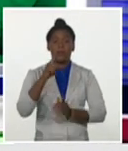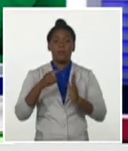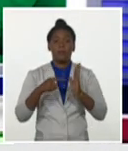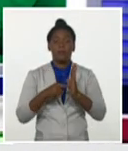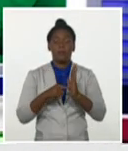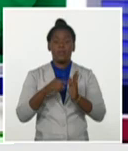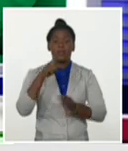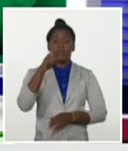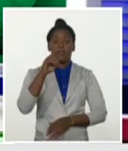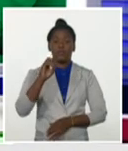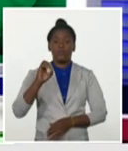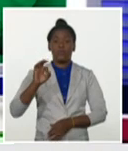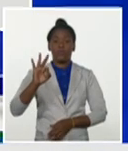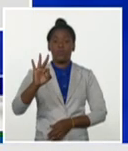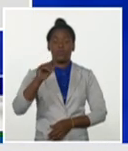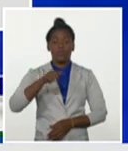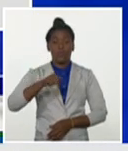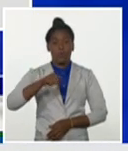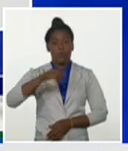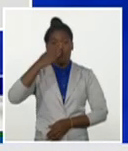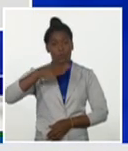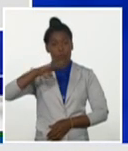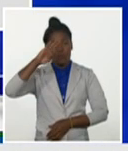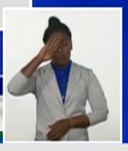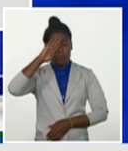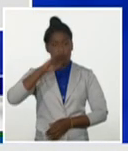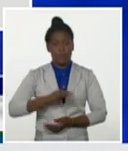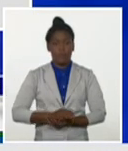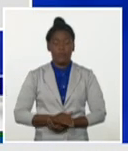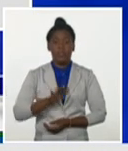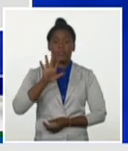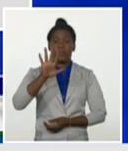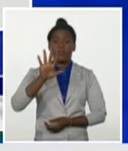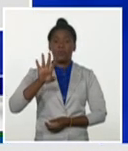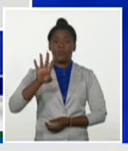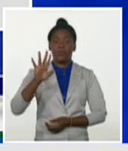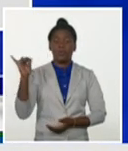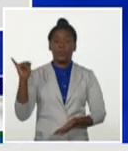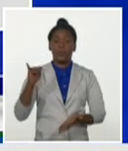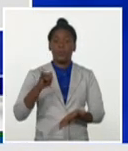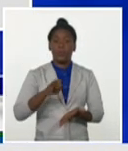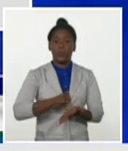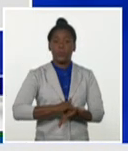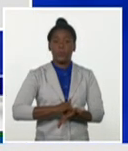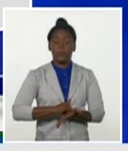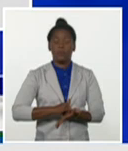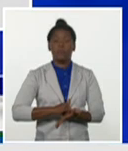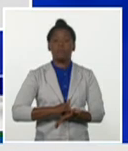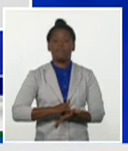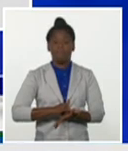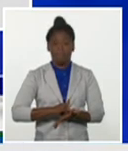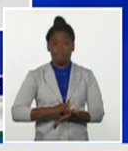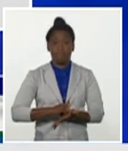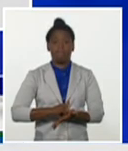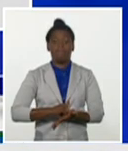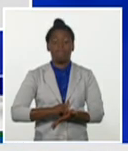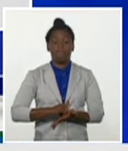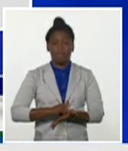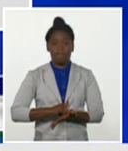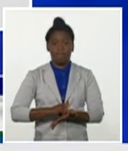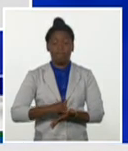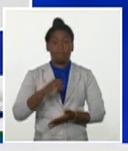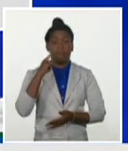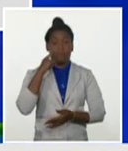1.108 autóctonos y 54 importados, predominando la